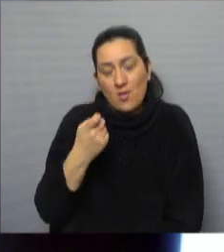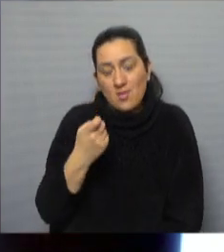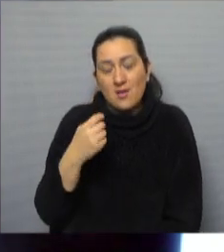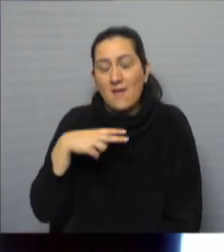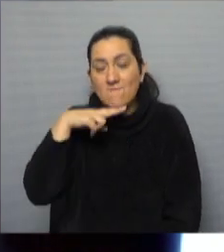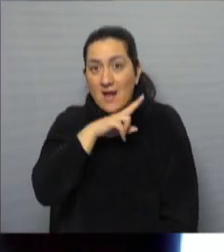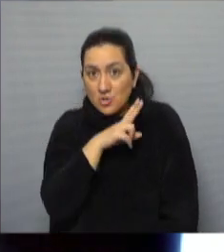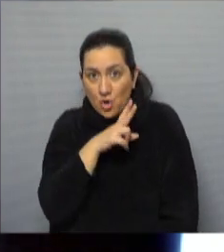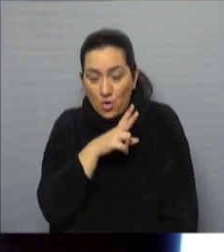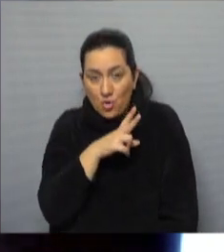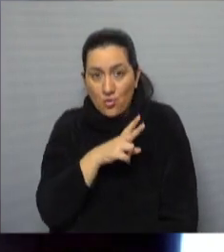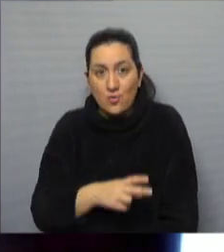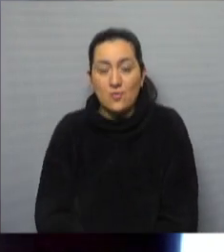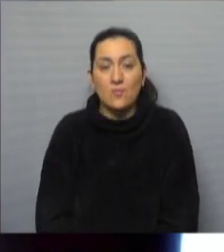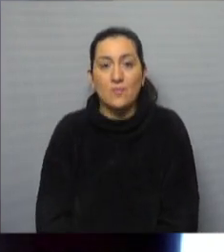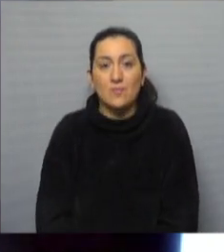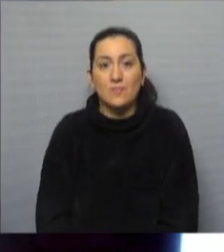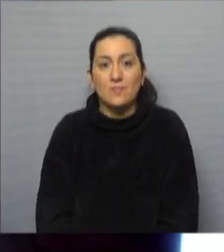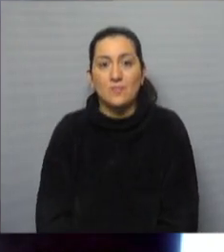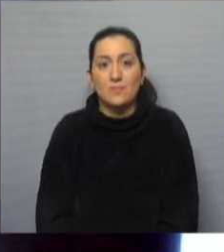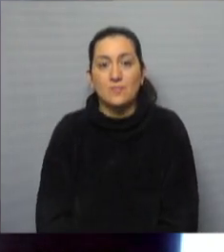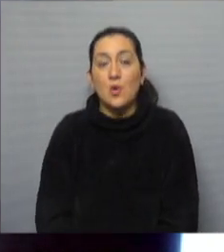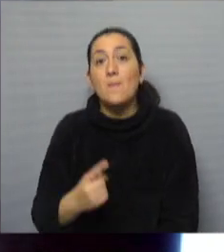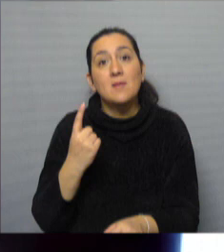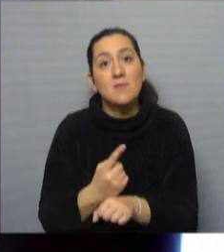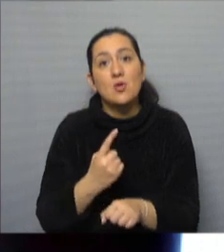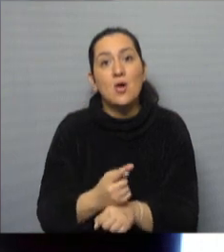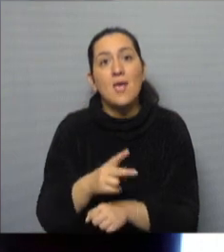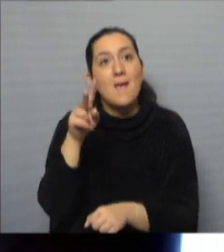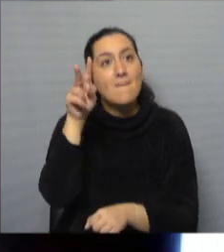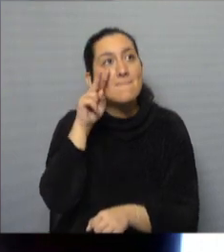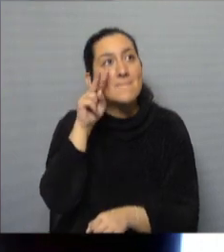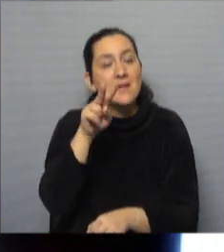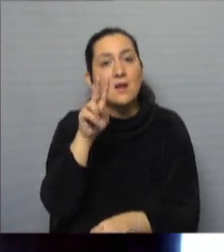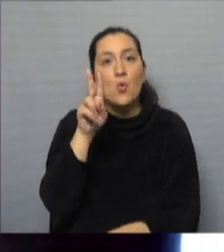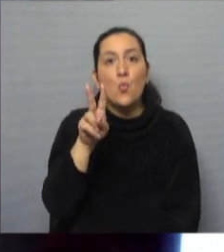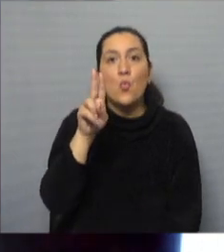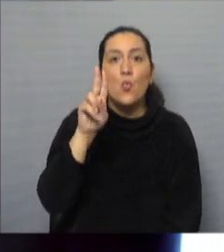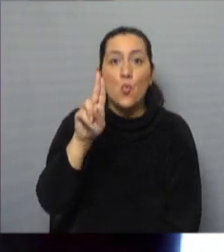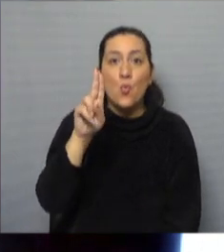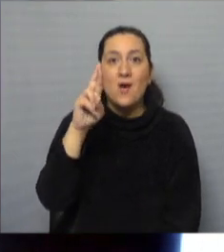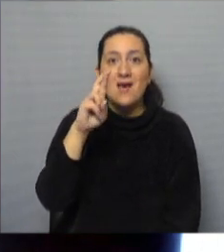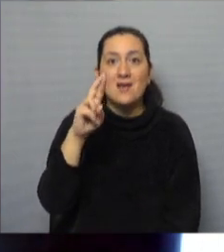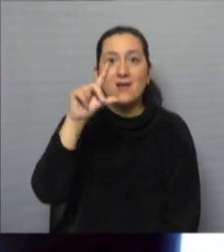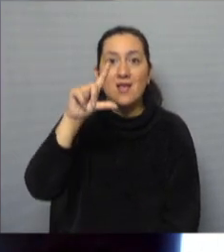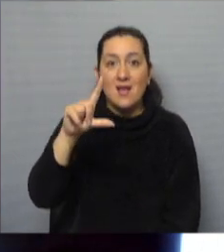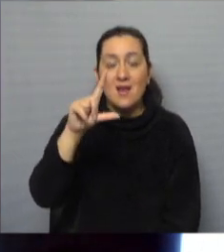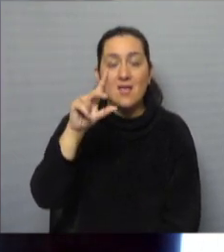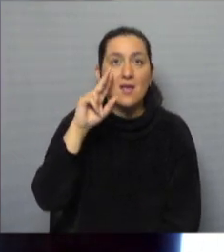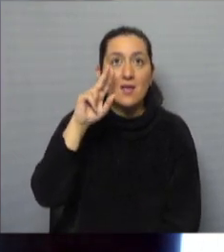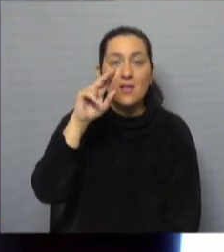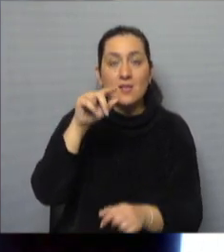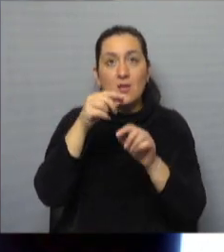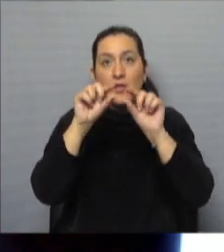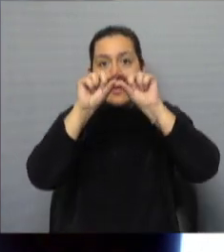es una fraudulento es verificar la url que se despliega en el navegador al momento de abrir